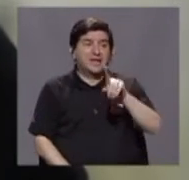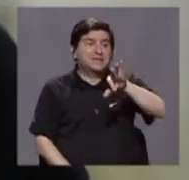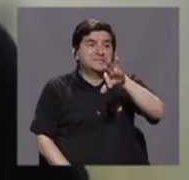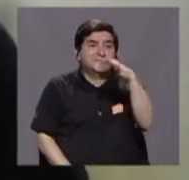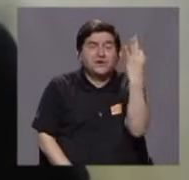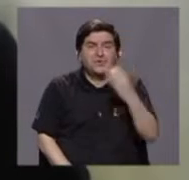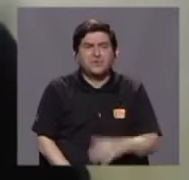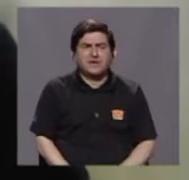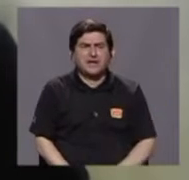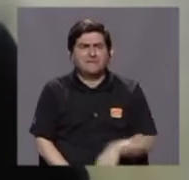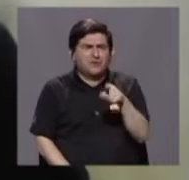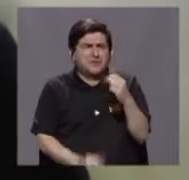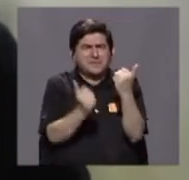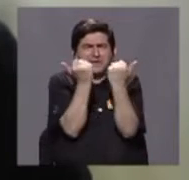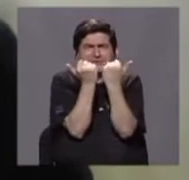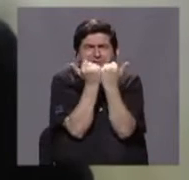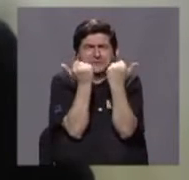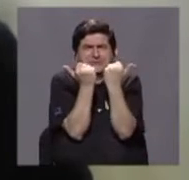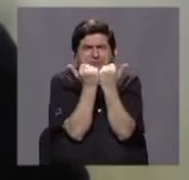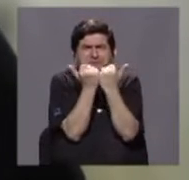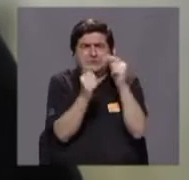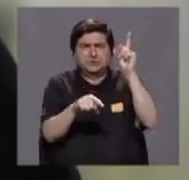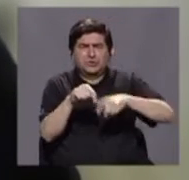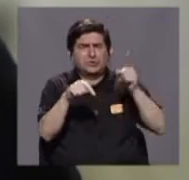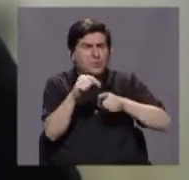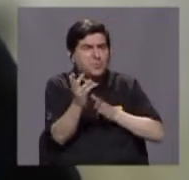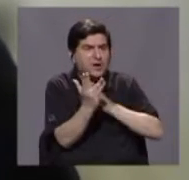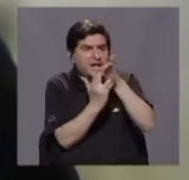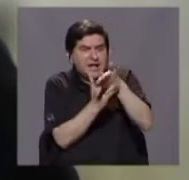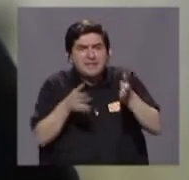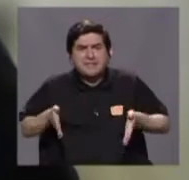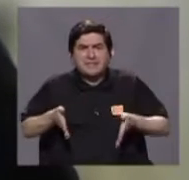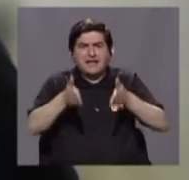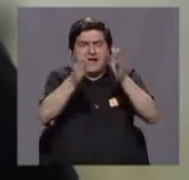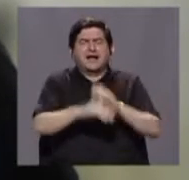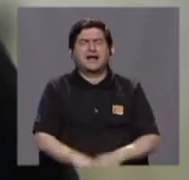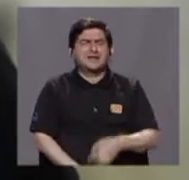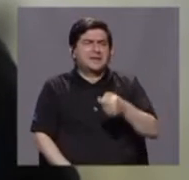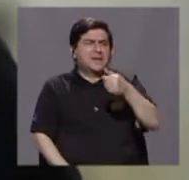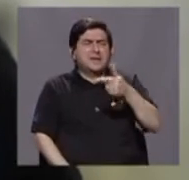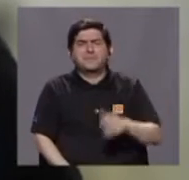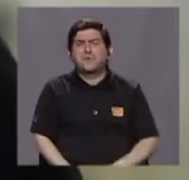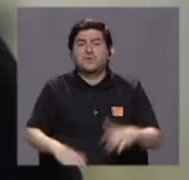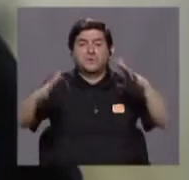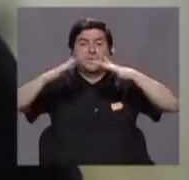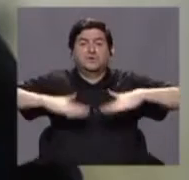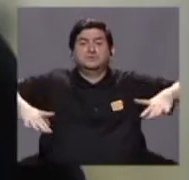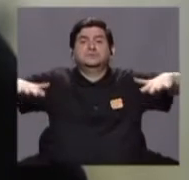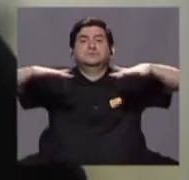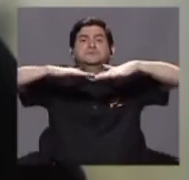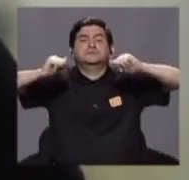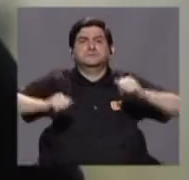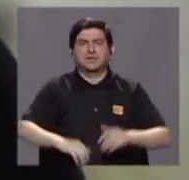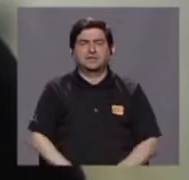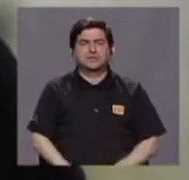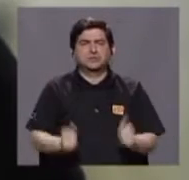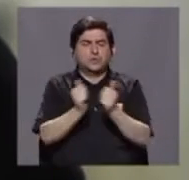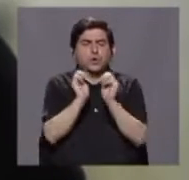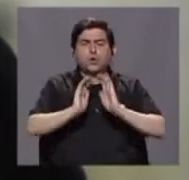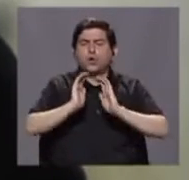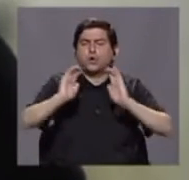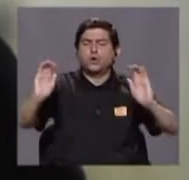modo apelotonada, sin poder acceder a la calle, con poca respiración, con los críos